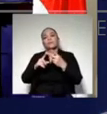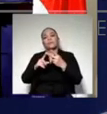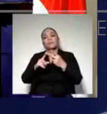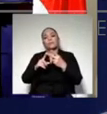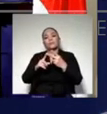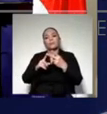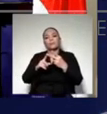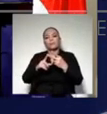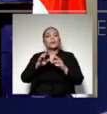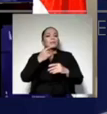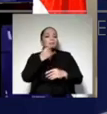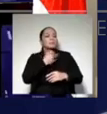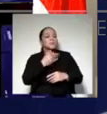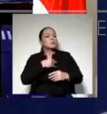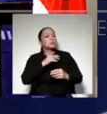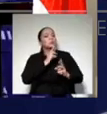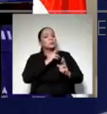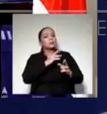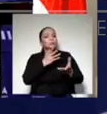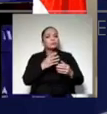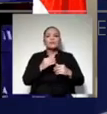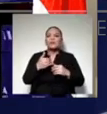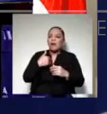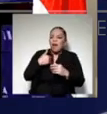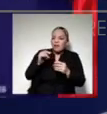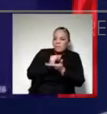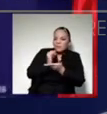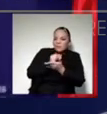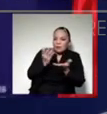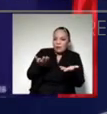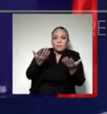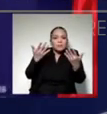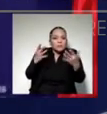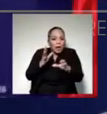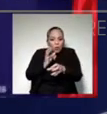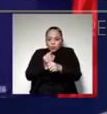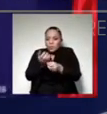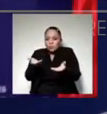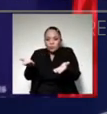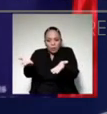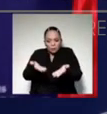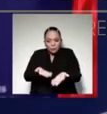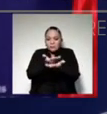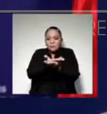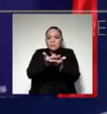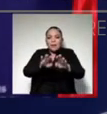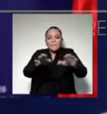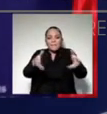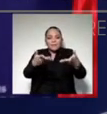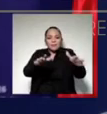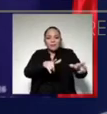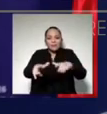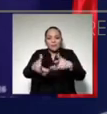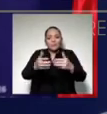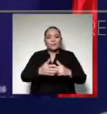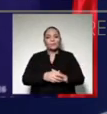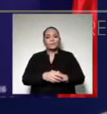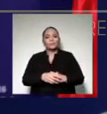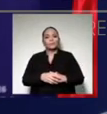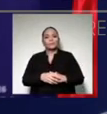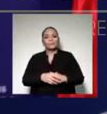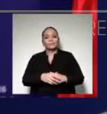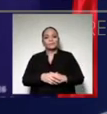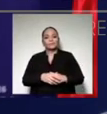la contesto. ¿Y qué es lo que hay que investigar? Si ya está aquí, los hechos están sobre la mesa. Es decir, no, esto no hay